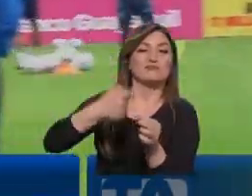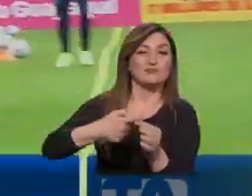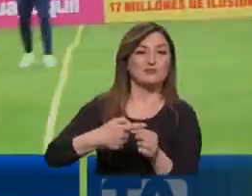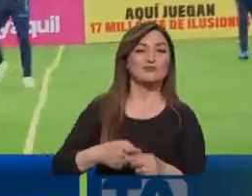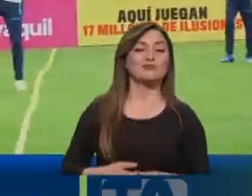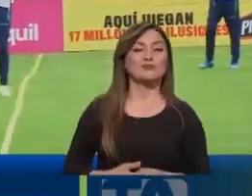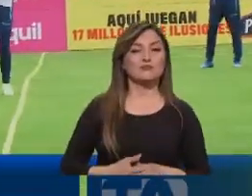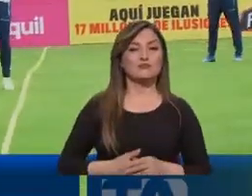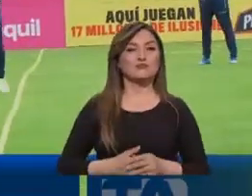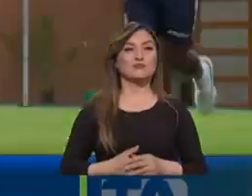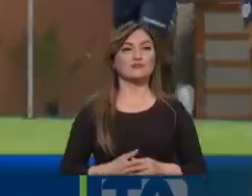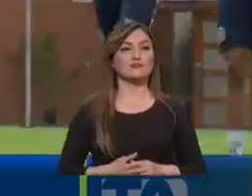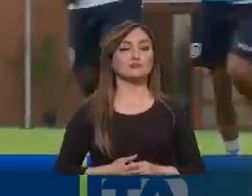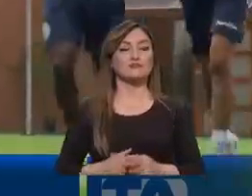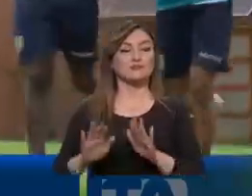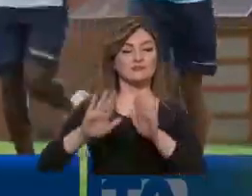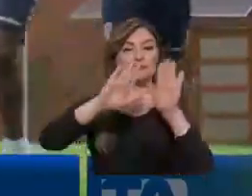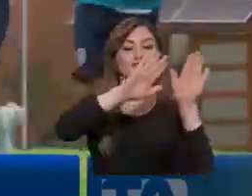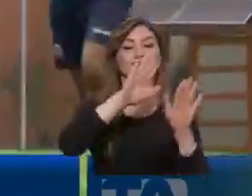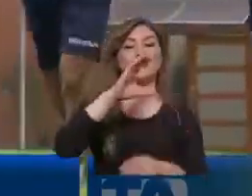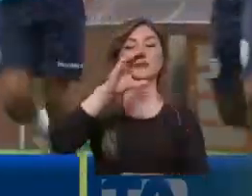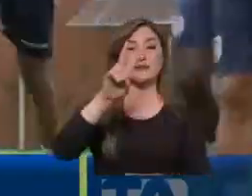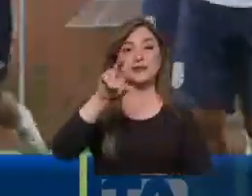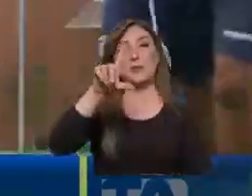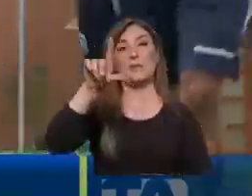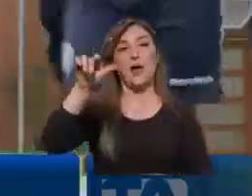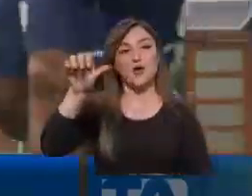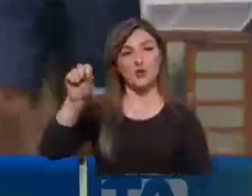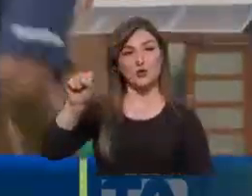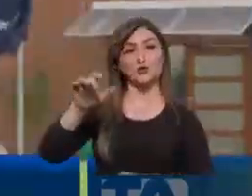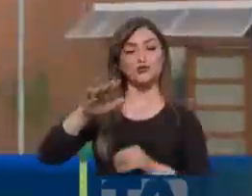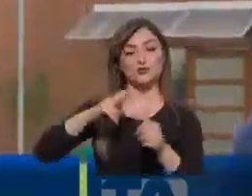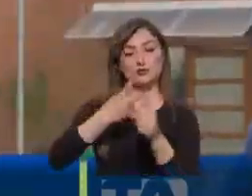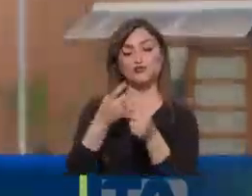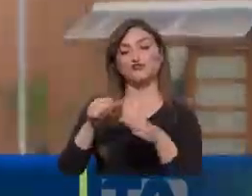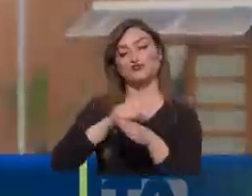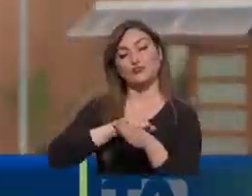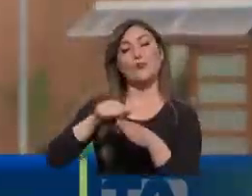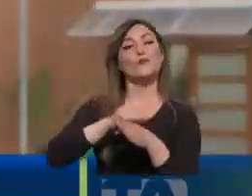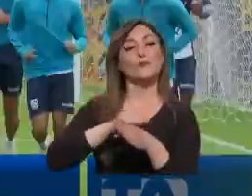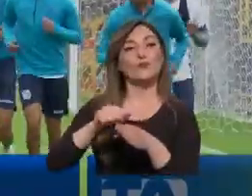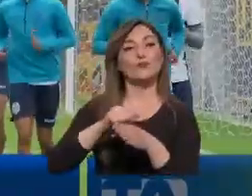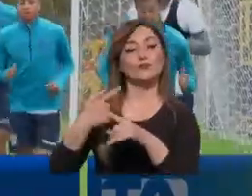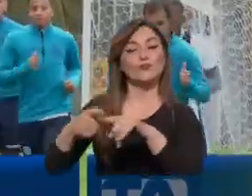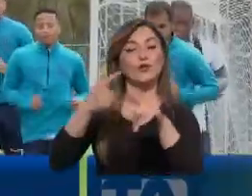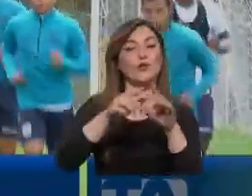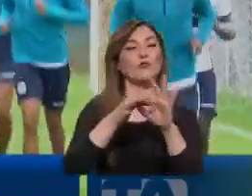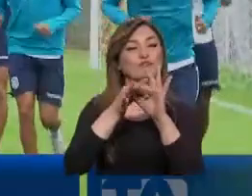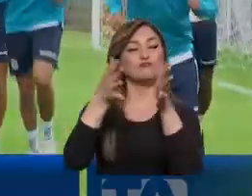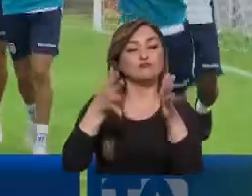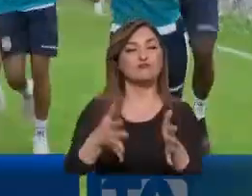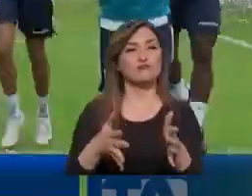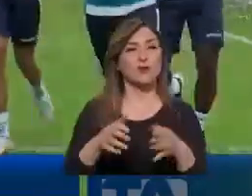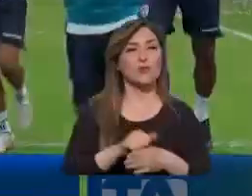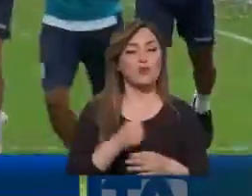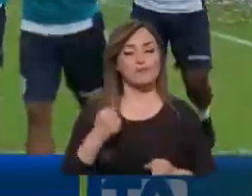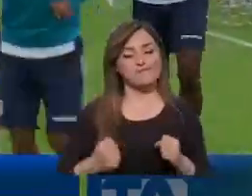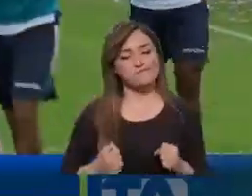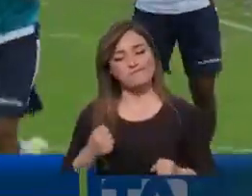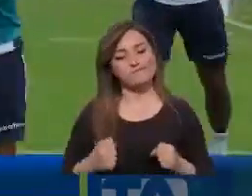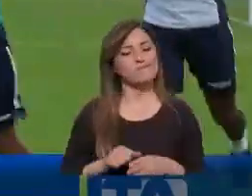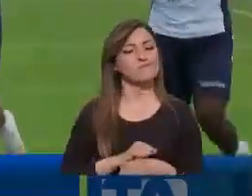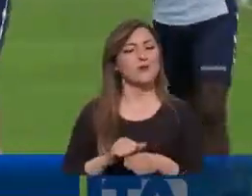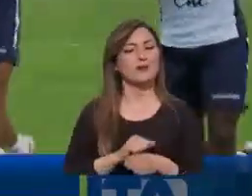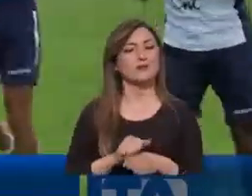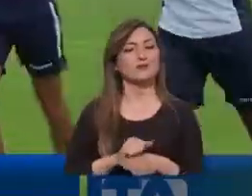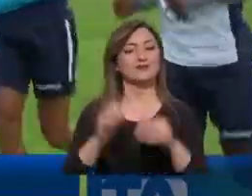República. El arquero José Gabriel Ceballos cumplió con su segundo entrenamiento junto al resto de sus compañeros en la concentración